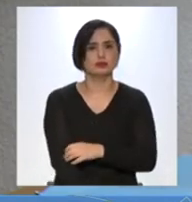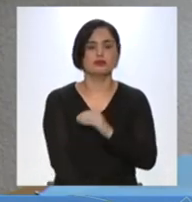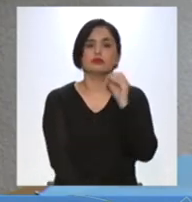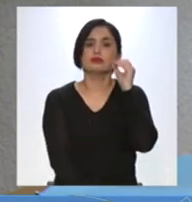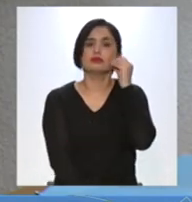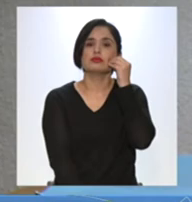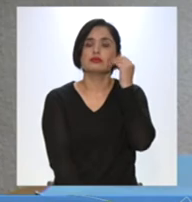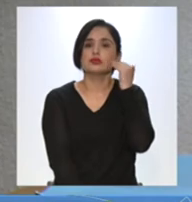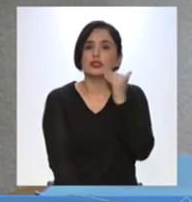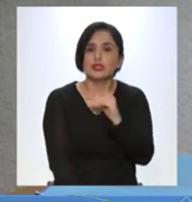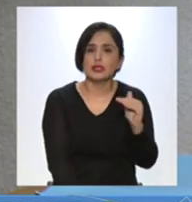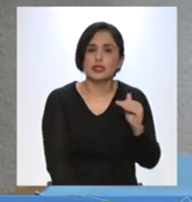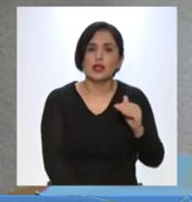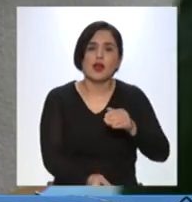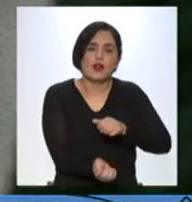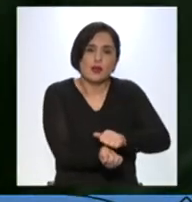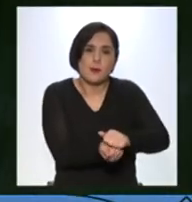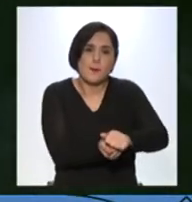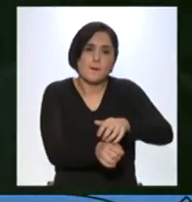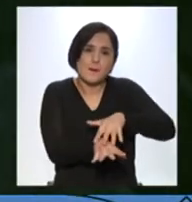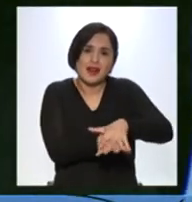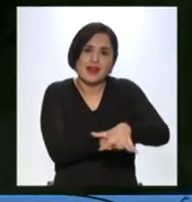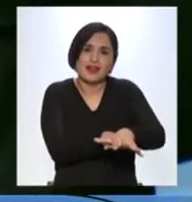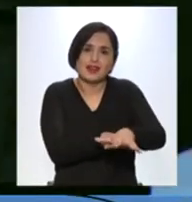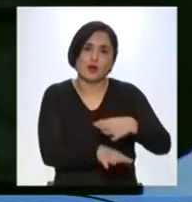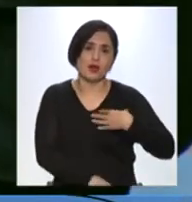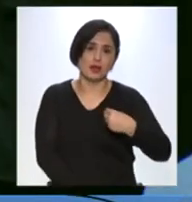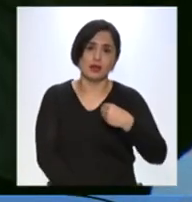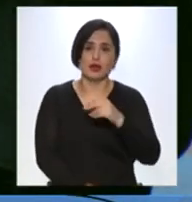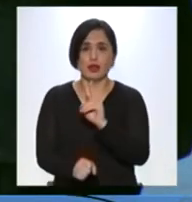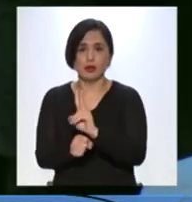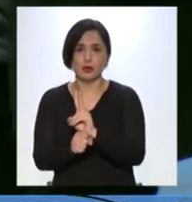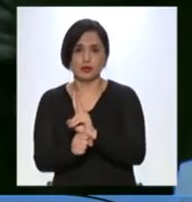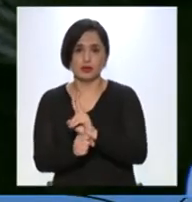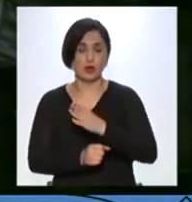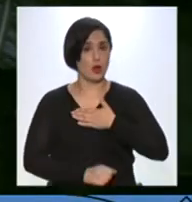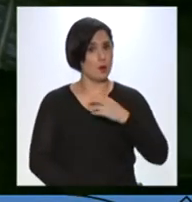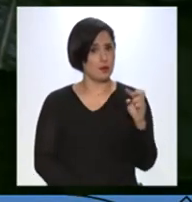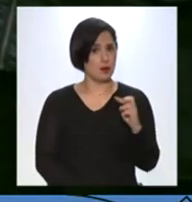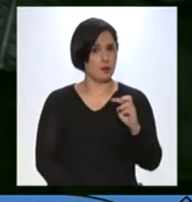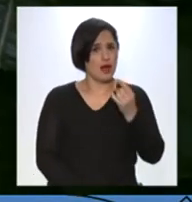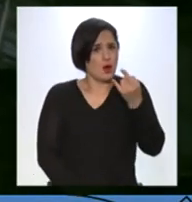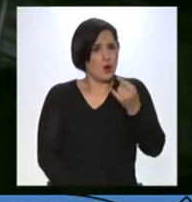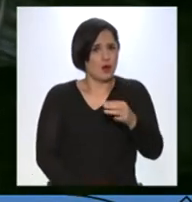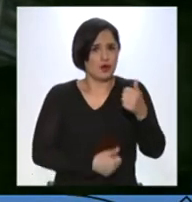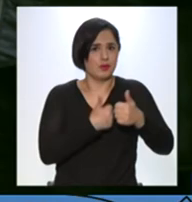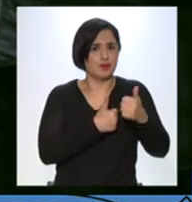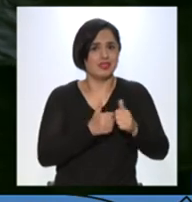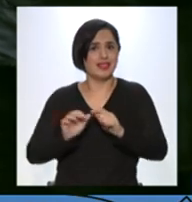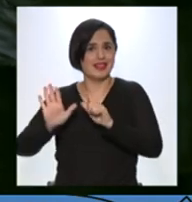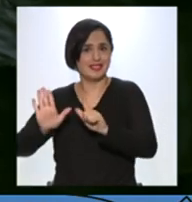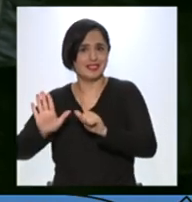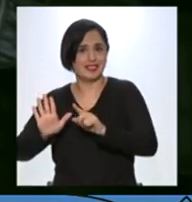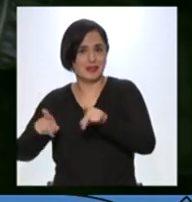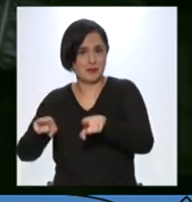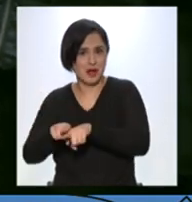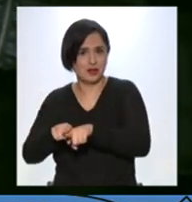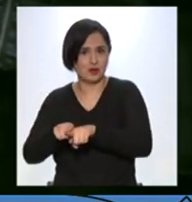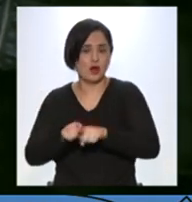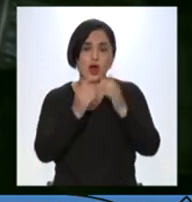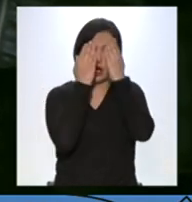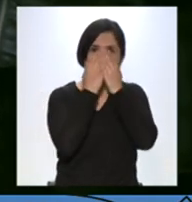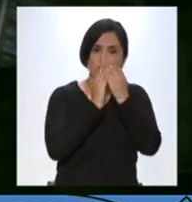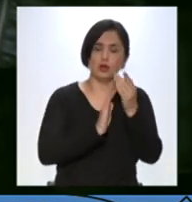panadero, hija de profesora. Mi padre fue el único profesional de 7 hermanos. Estudié en un colegio católico.